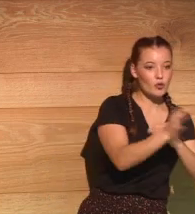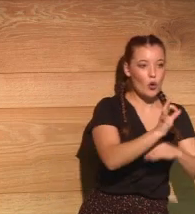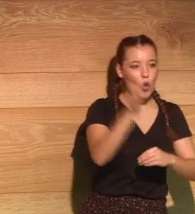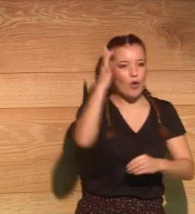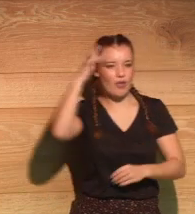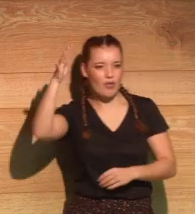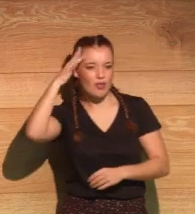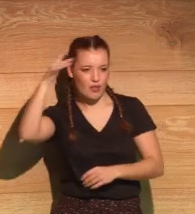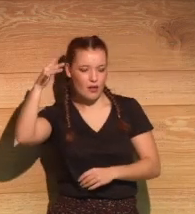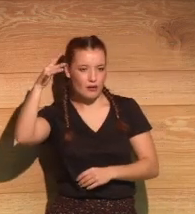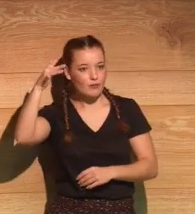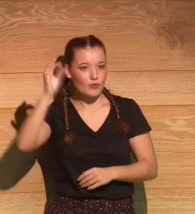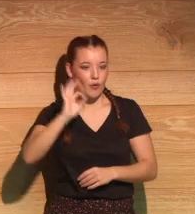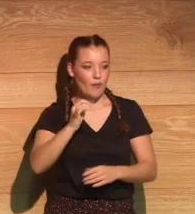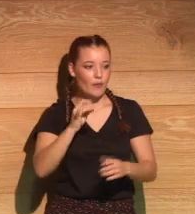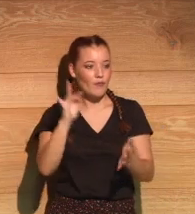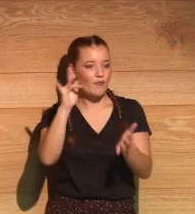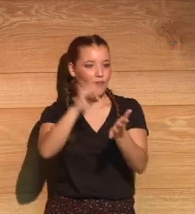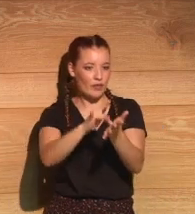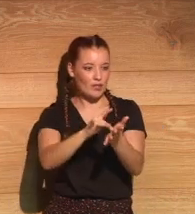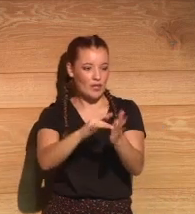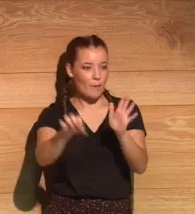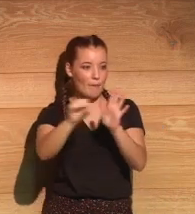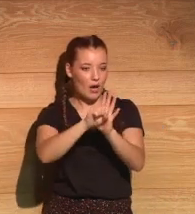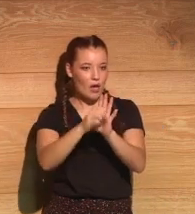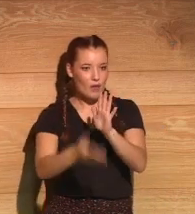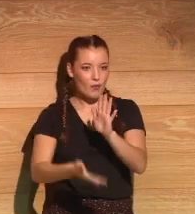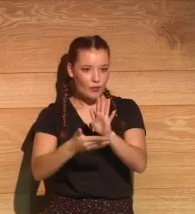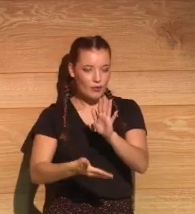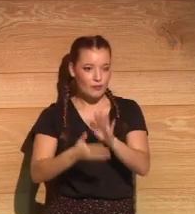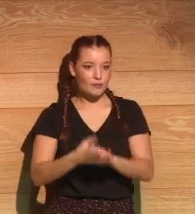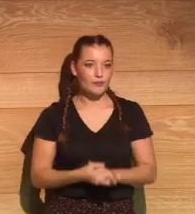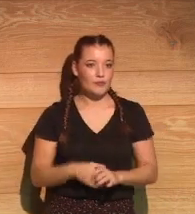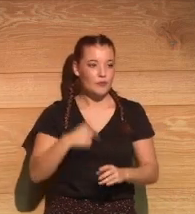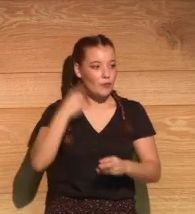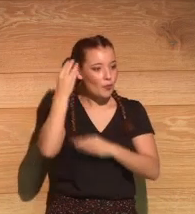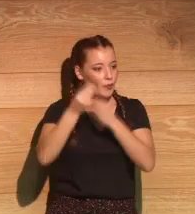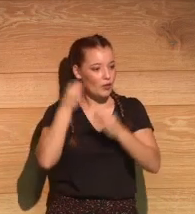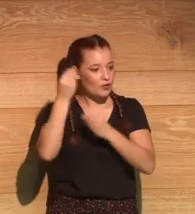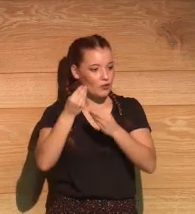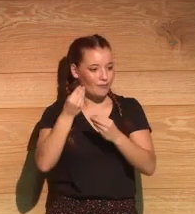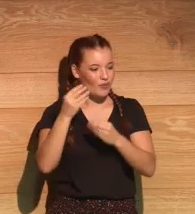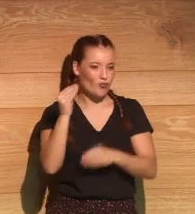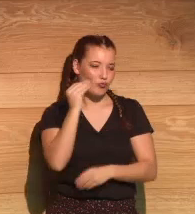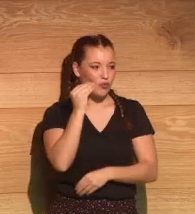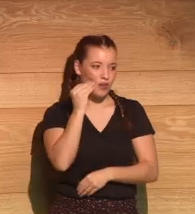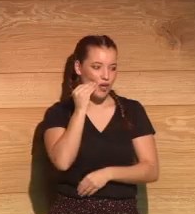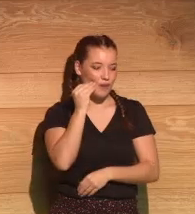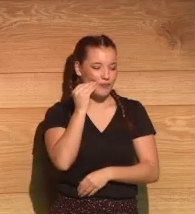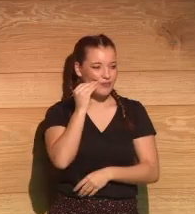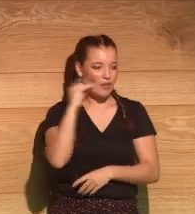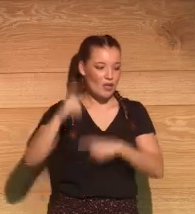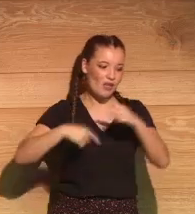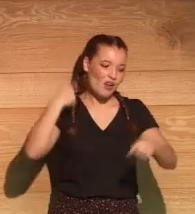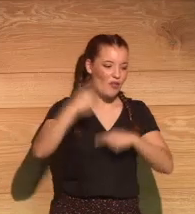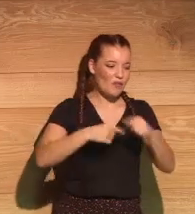aspiran o fecha que les marca de manera determinada. Yo creo que, por ejemplo, sería absurdo llamar generación pandemia a los